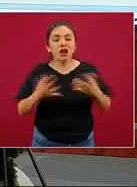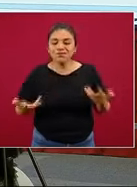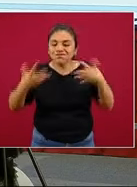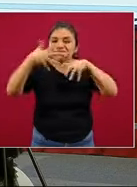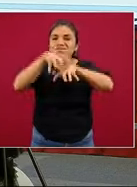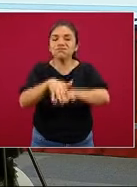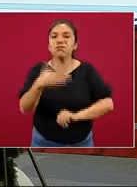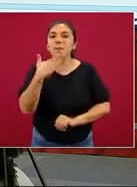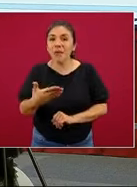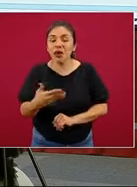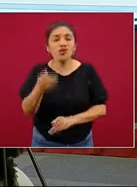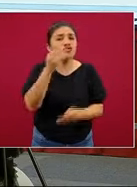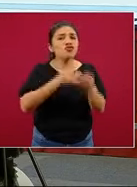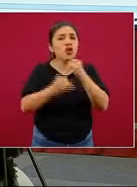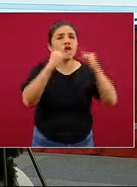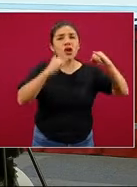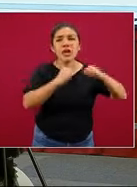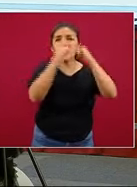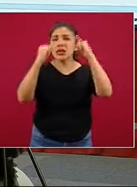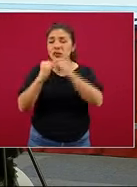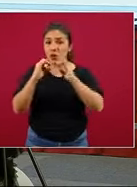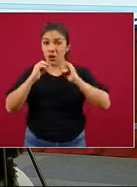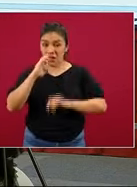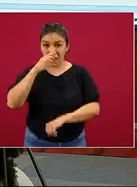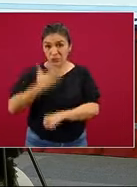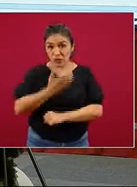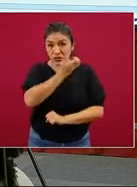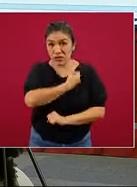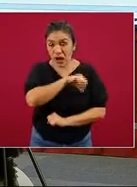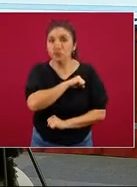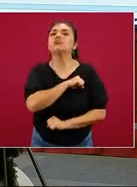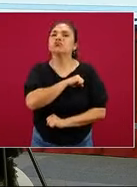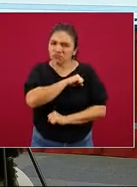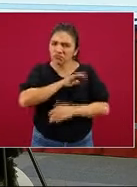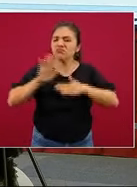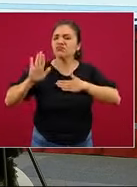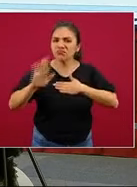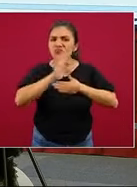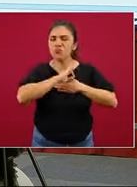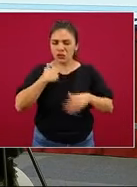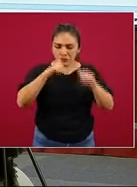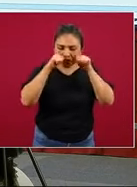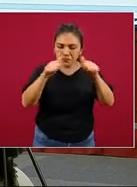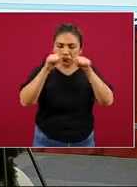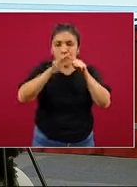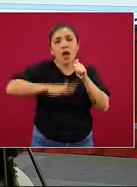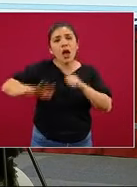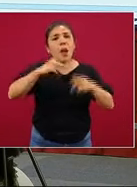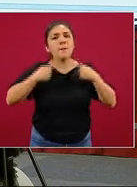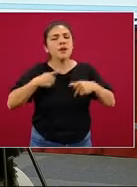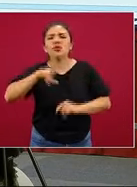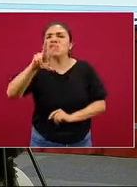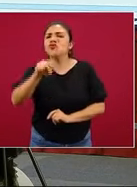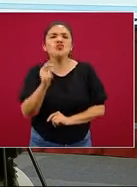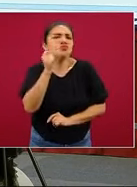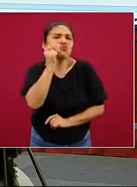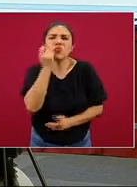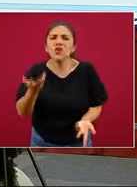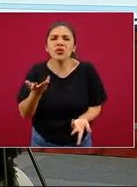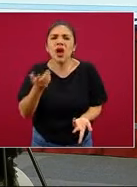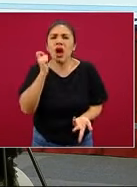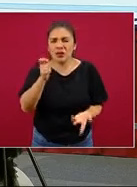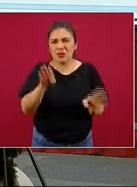intersectorial, que todas las instancias en materia de salud estén comprometidas por brindar la atención a esta población sin importar,